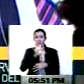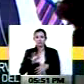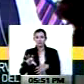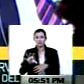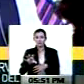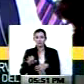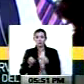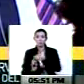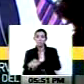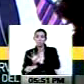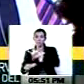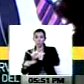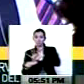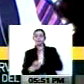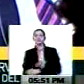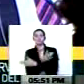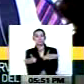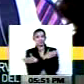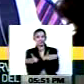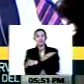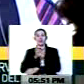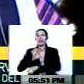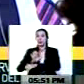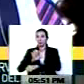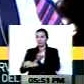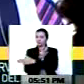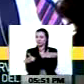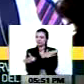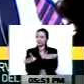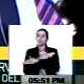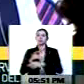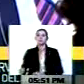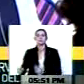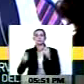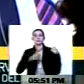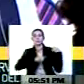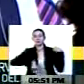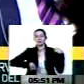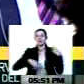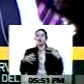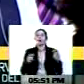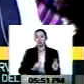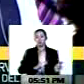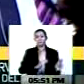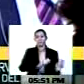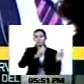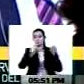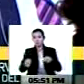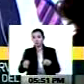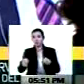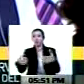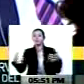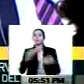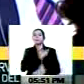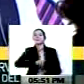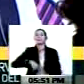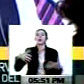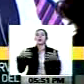Alineados felicitan a la República del Ecuador por asumir la presidencia del Grupo Los 77, al